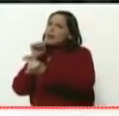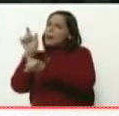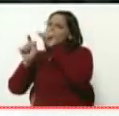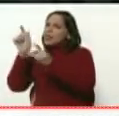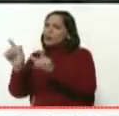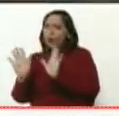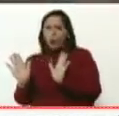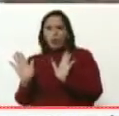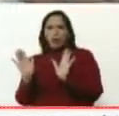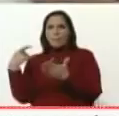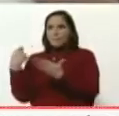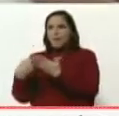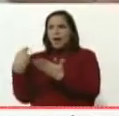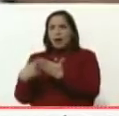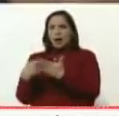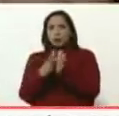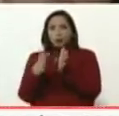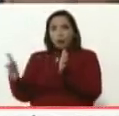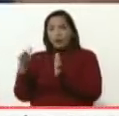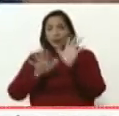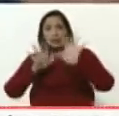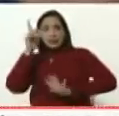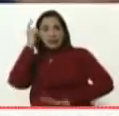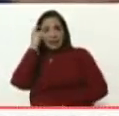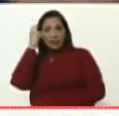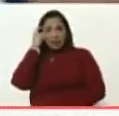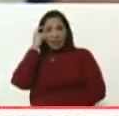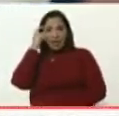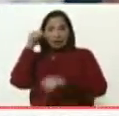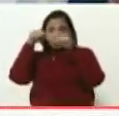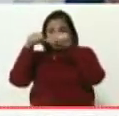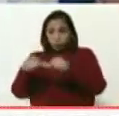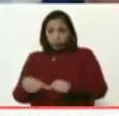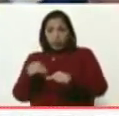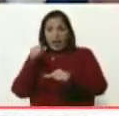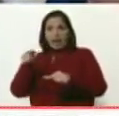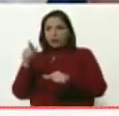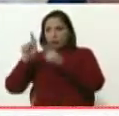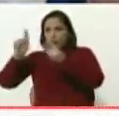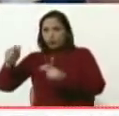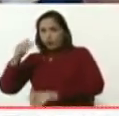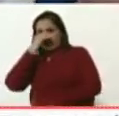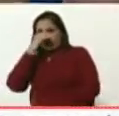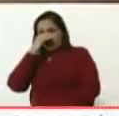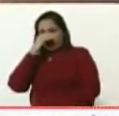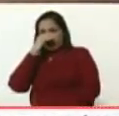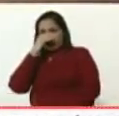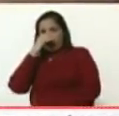personas que financiaron durante 15 días la estadía de estos criminales en el Hotel Funchal